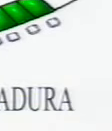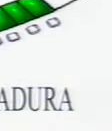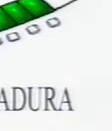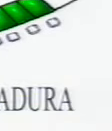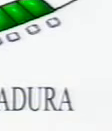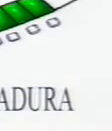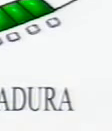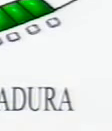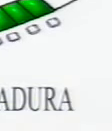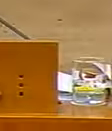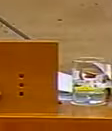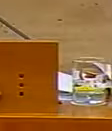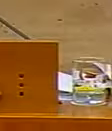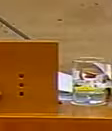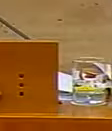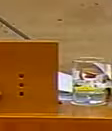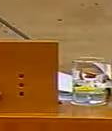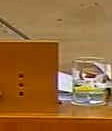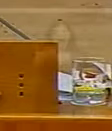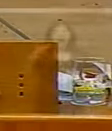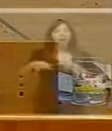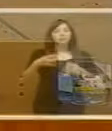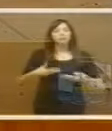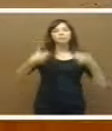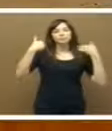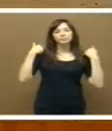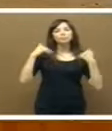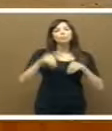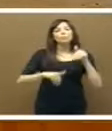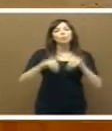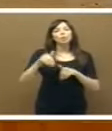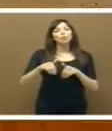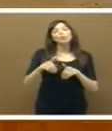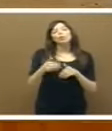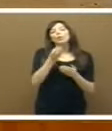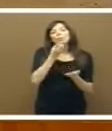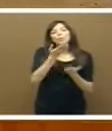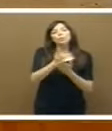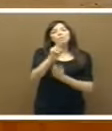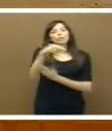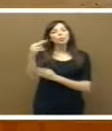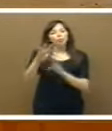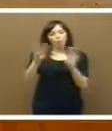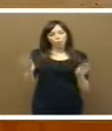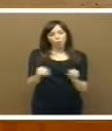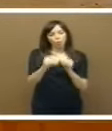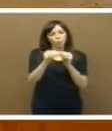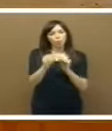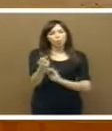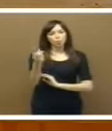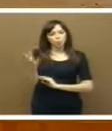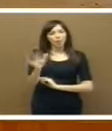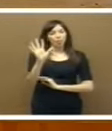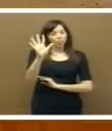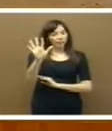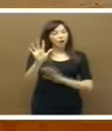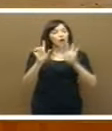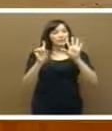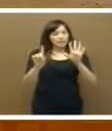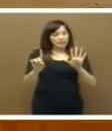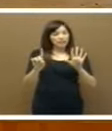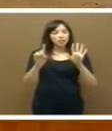Por último, señorías, someto a la consideración de la Cámara el siguiente conjunto de propuestas de resolución, las números 5,